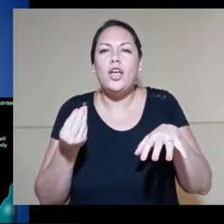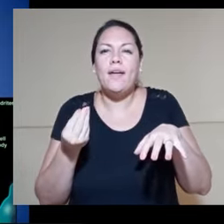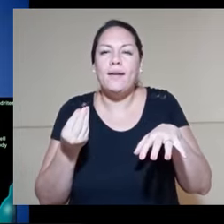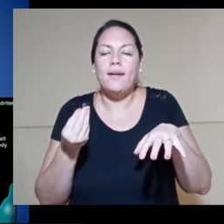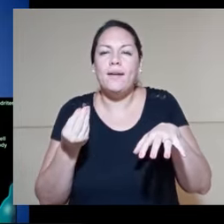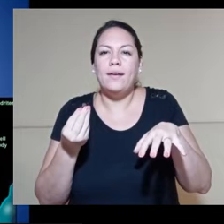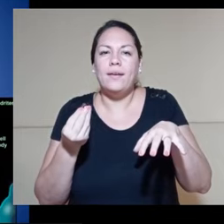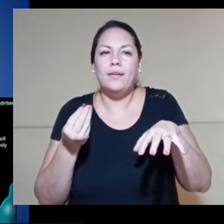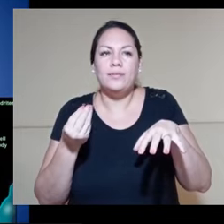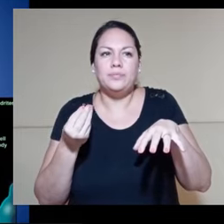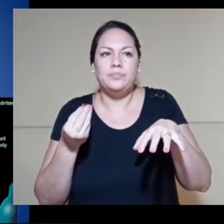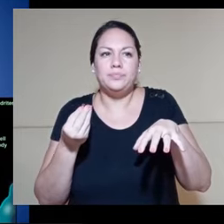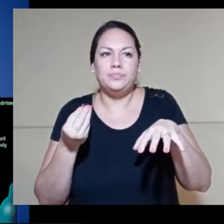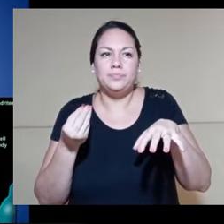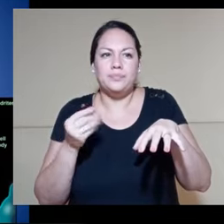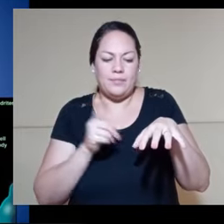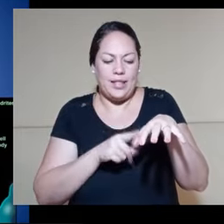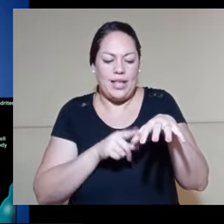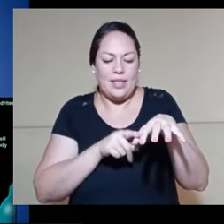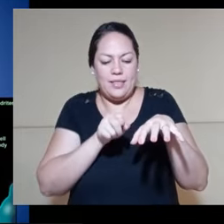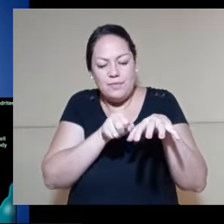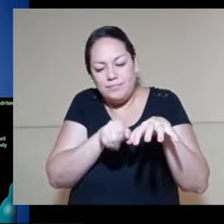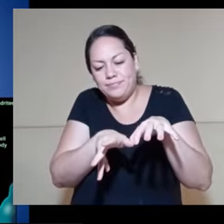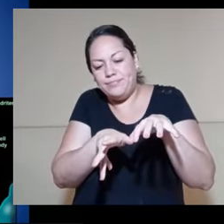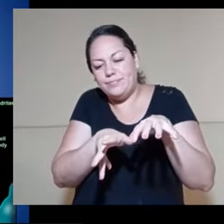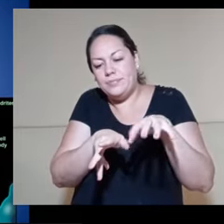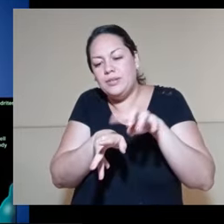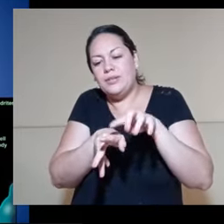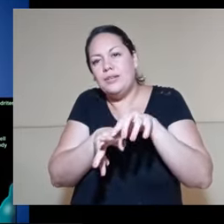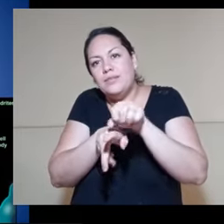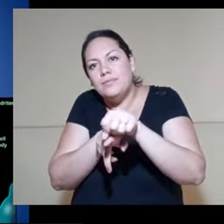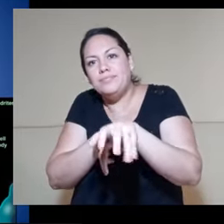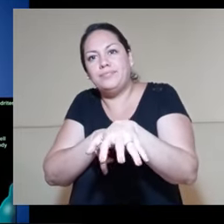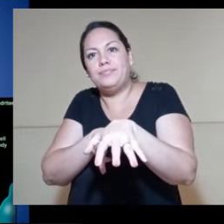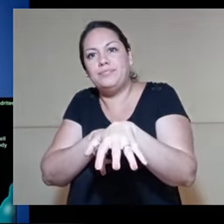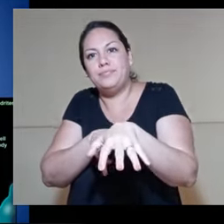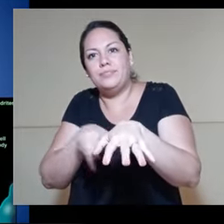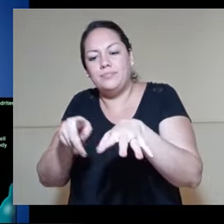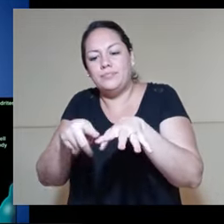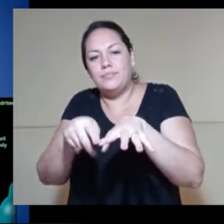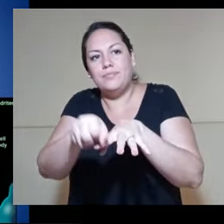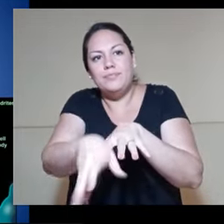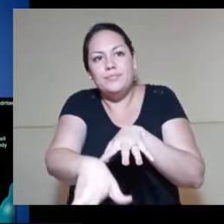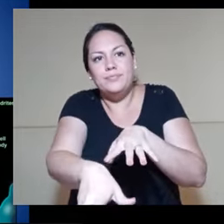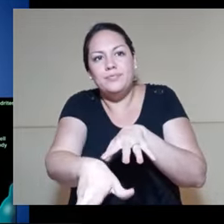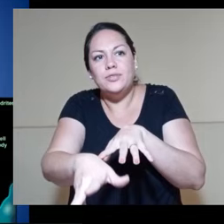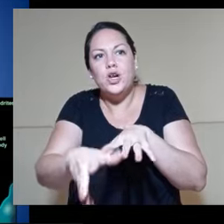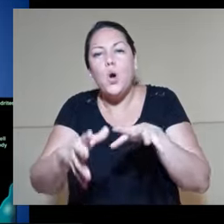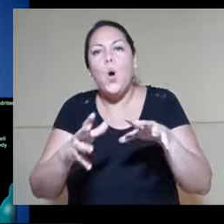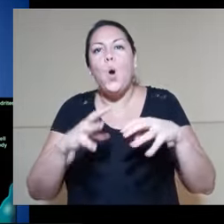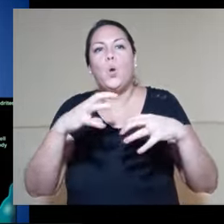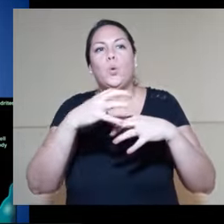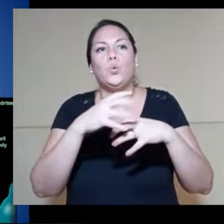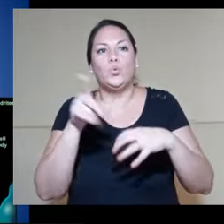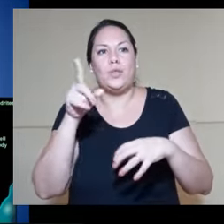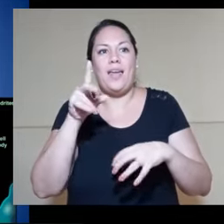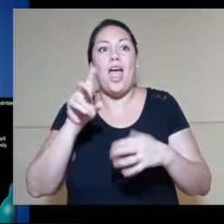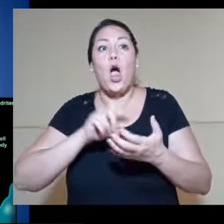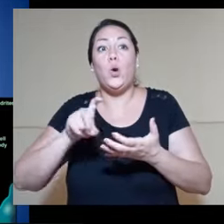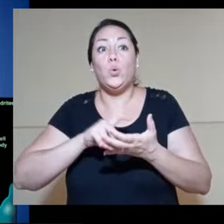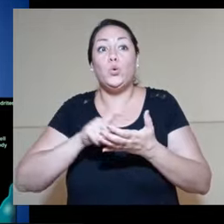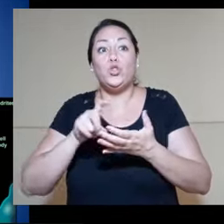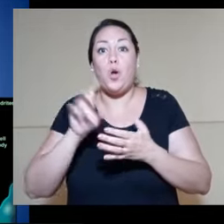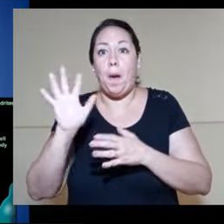esa forma. Fíjense que el cuerpo, ¿no es cierto?, tiene esa